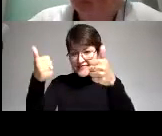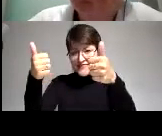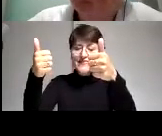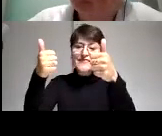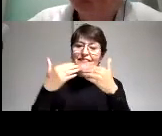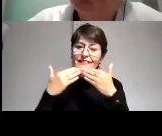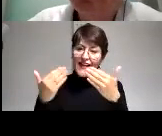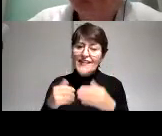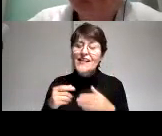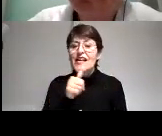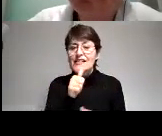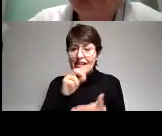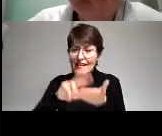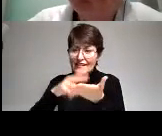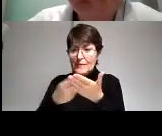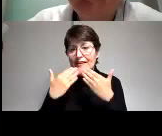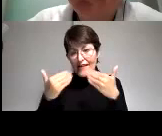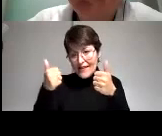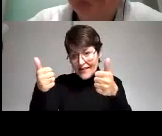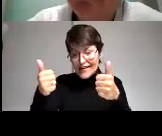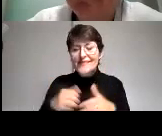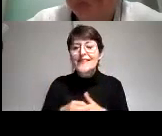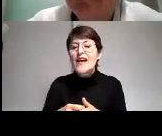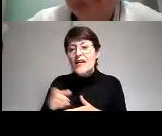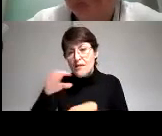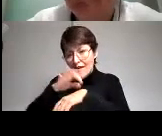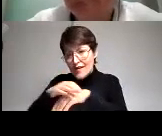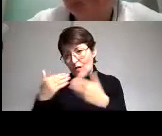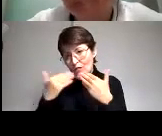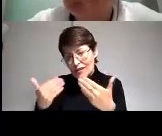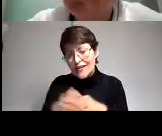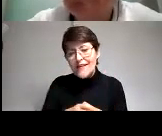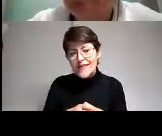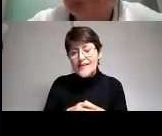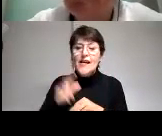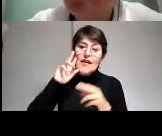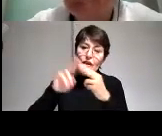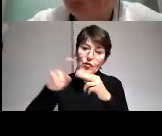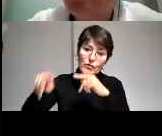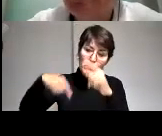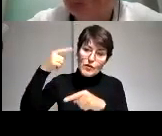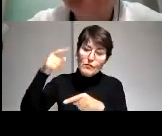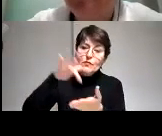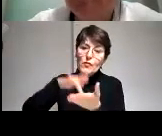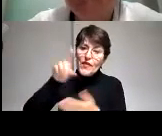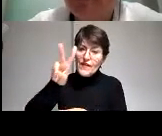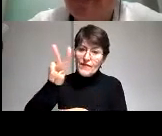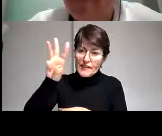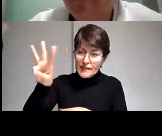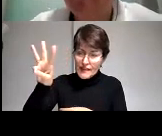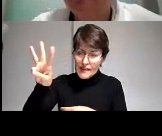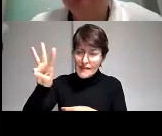nuevo. Paco, gracias también. Y nada, nos vemos en el siguiente webinar el día 23, ¿verdad, Paco?